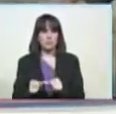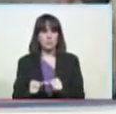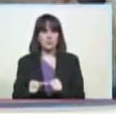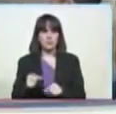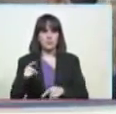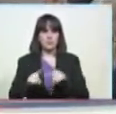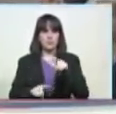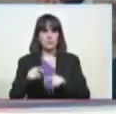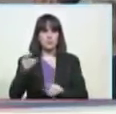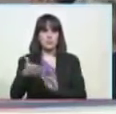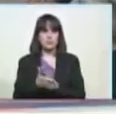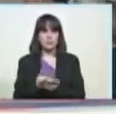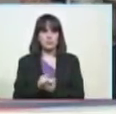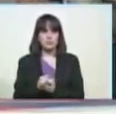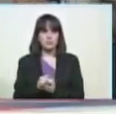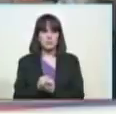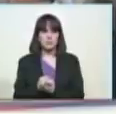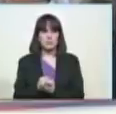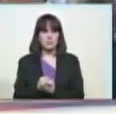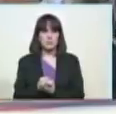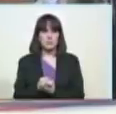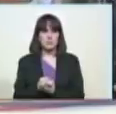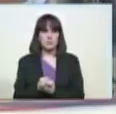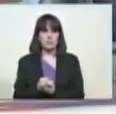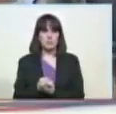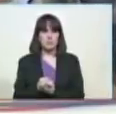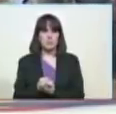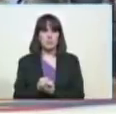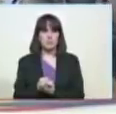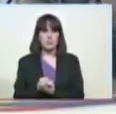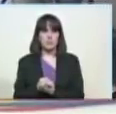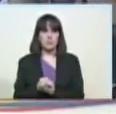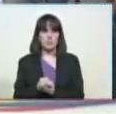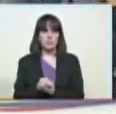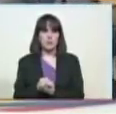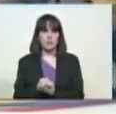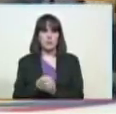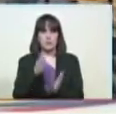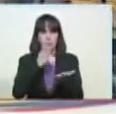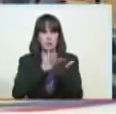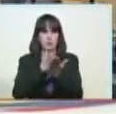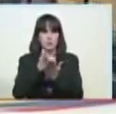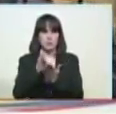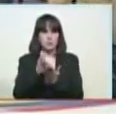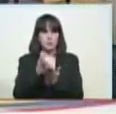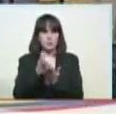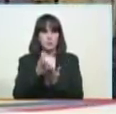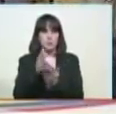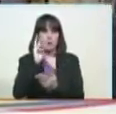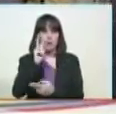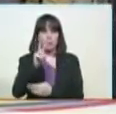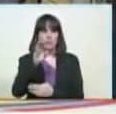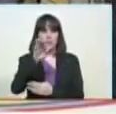miento ahí es donde ejerzo la crítica la autocrítica pero para ver adelante